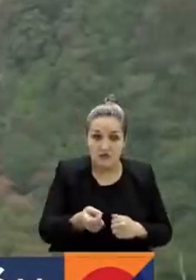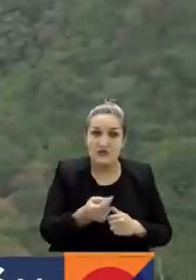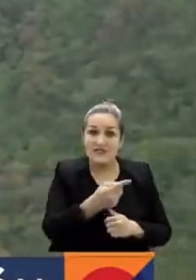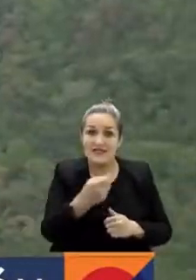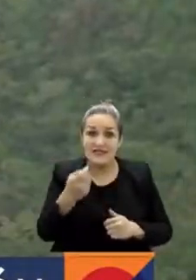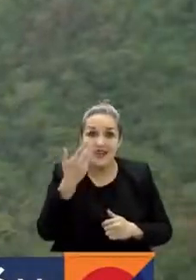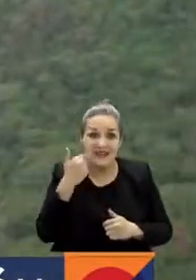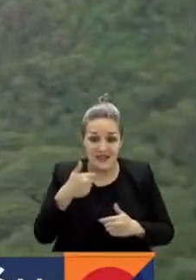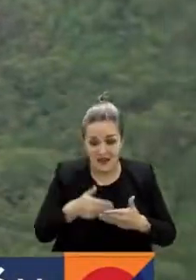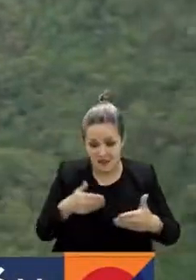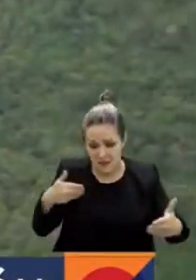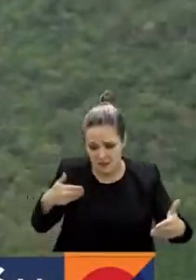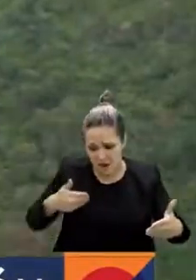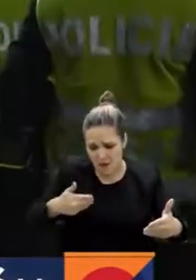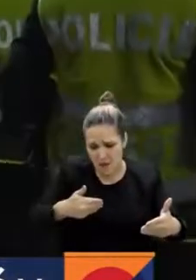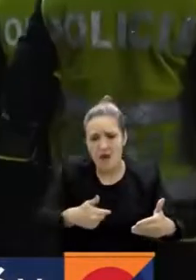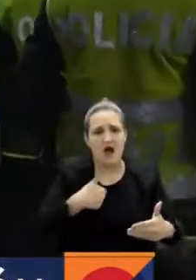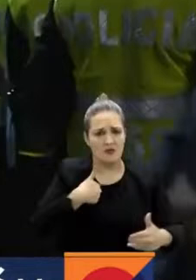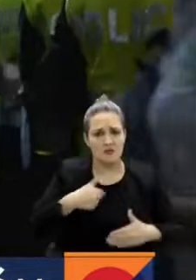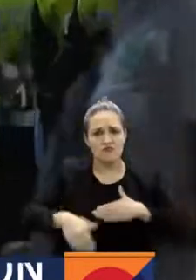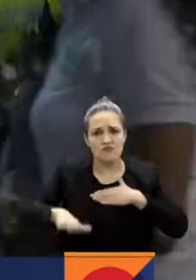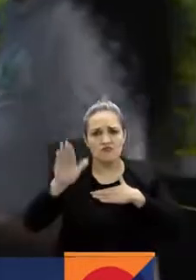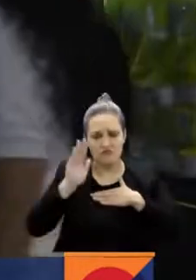temas expuestos por los ciudadanos.